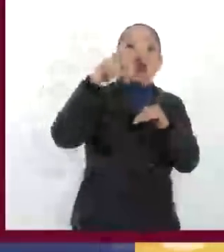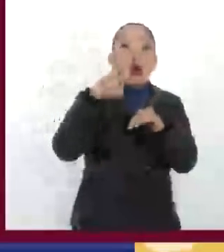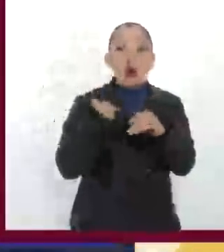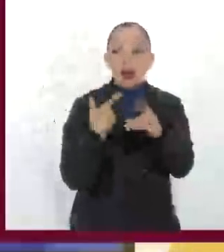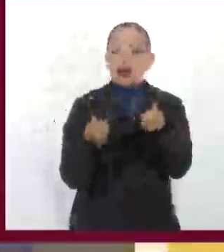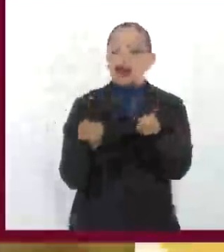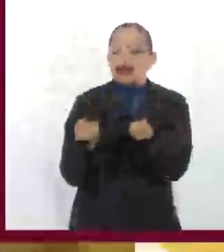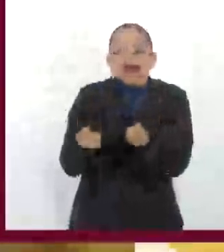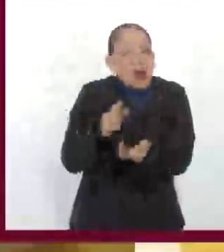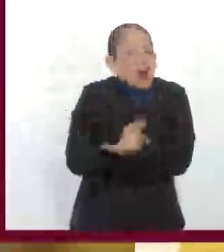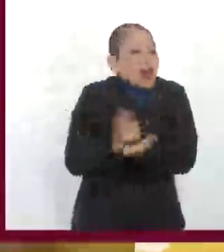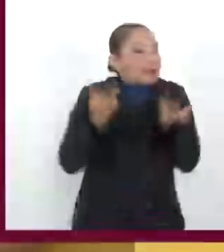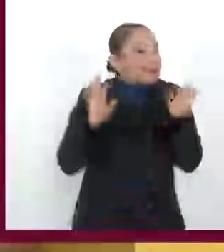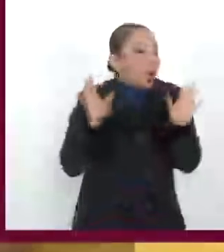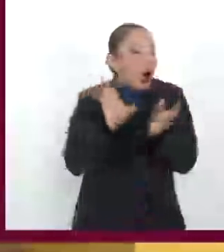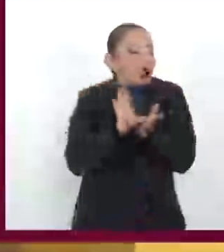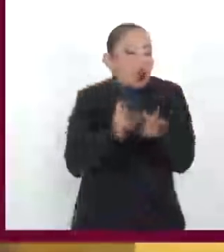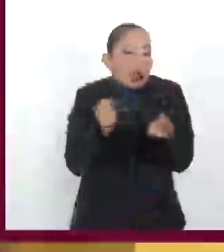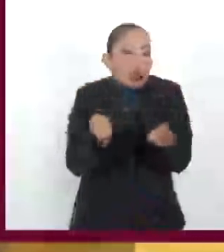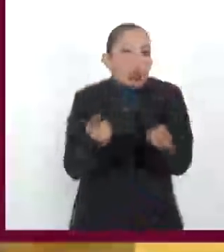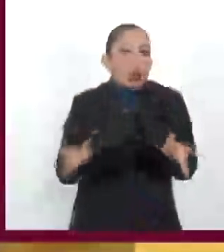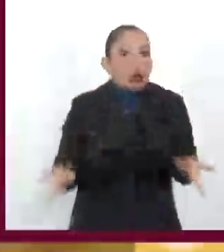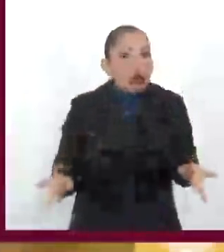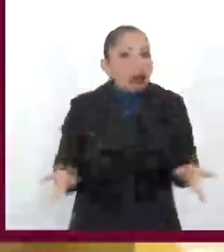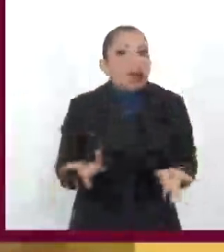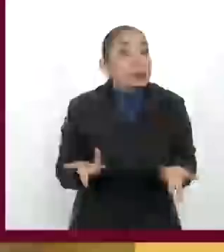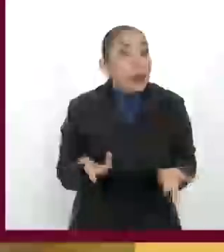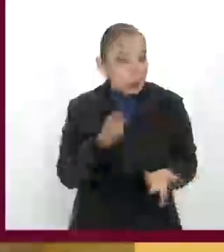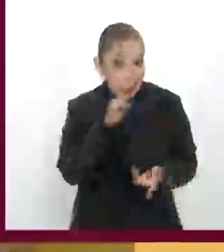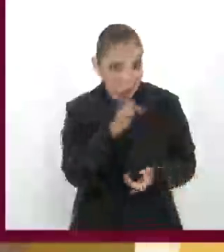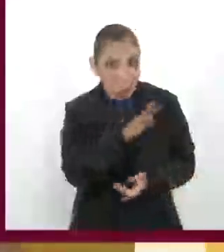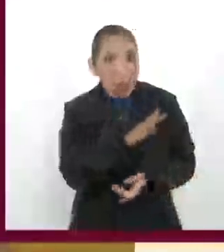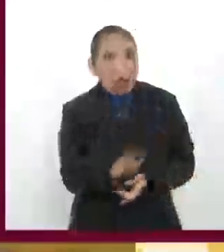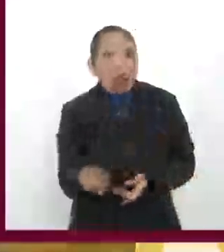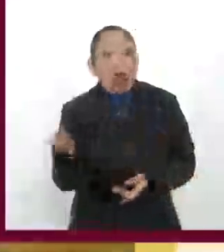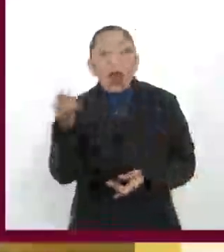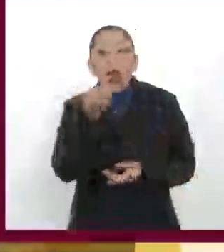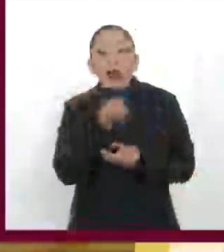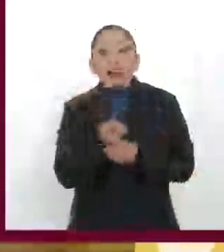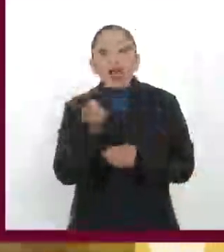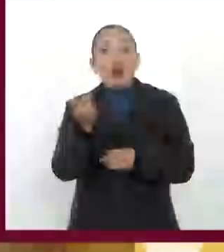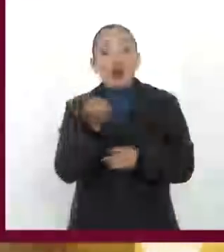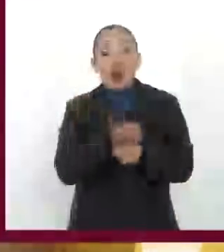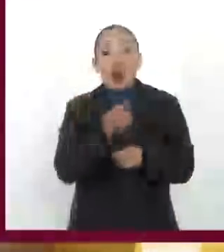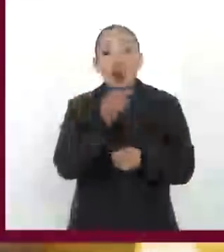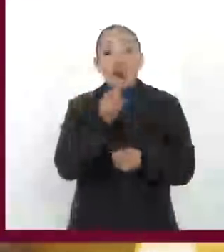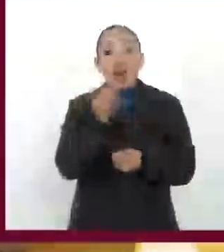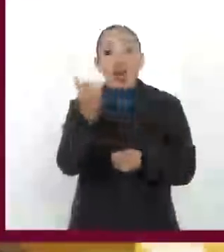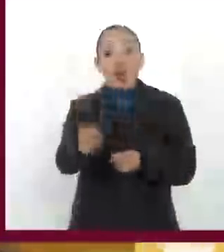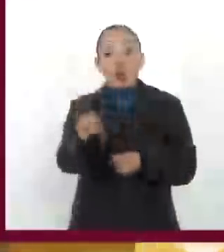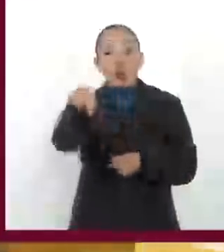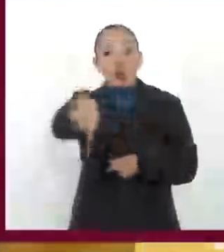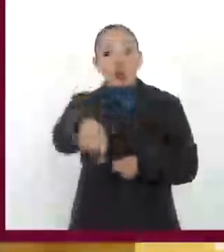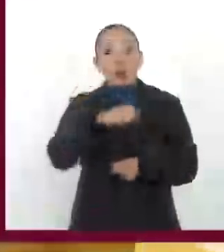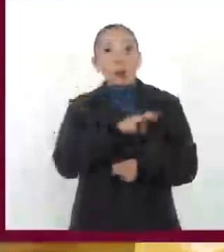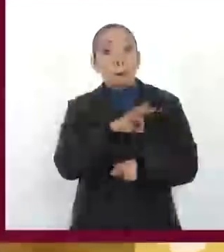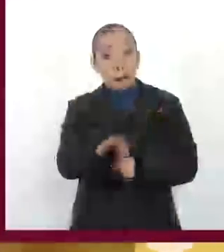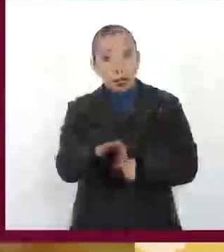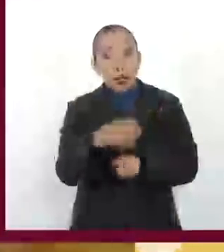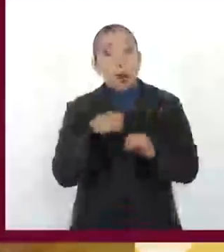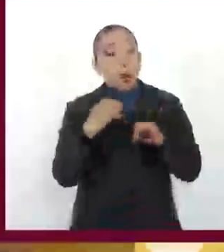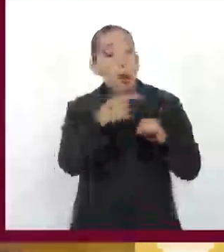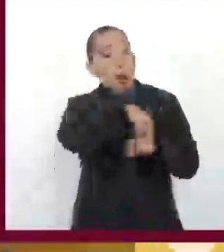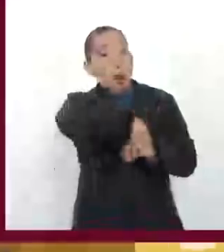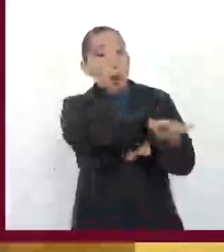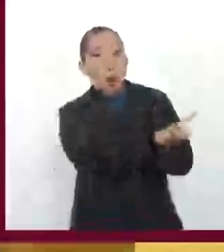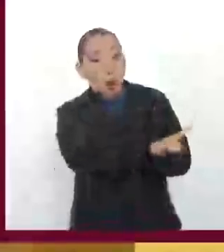rango comete una violación a la ley o a la Constitución? Bueno, también se le puede denunciar penalmente si es que comete un delito, o